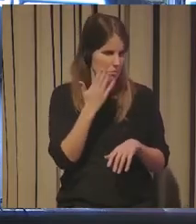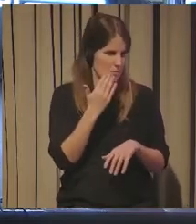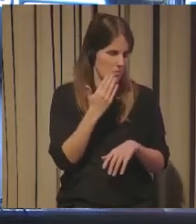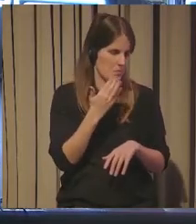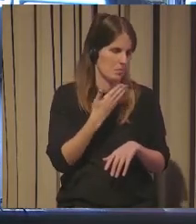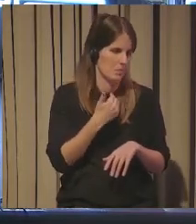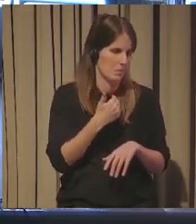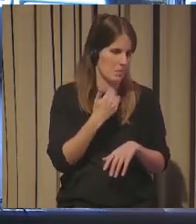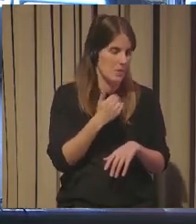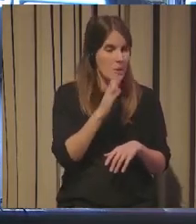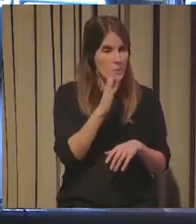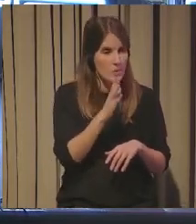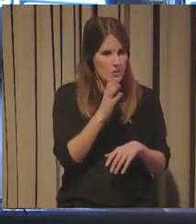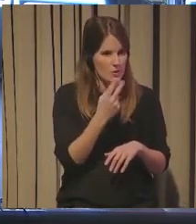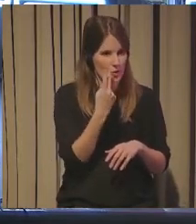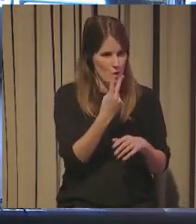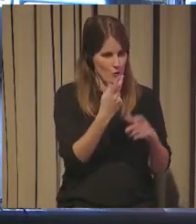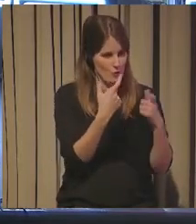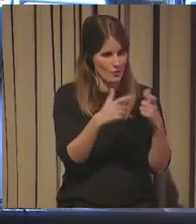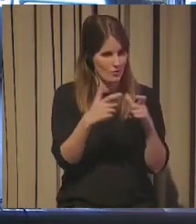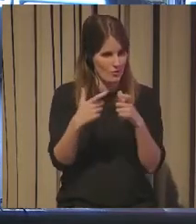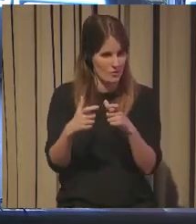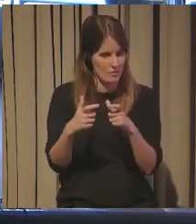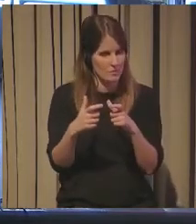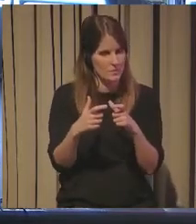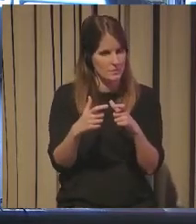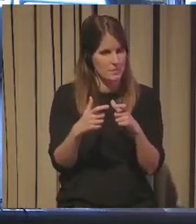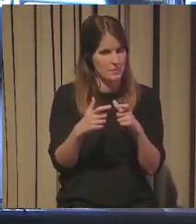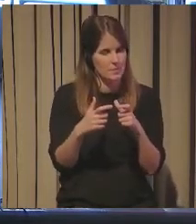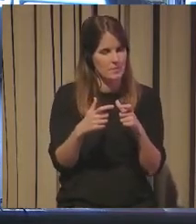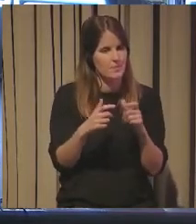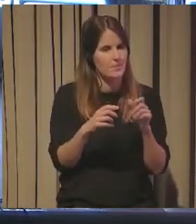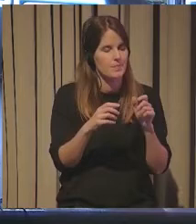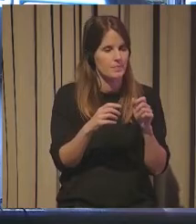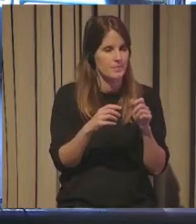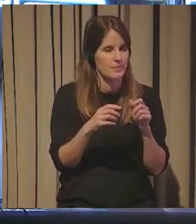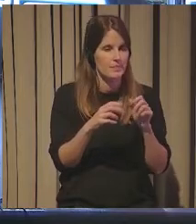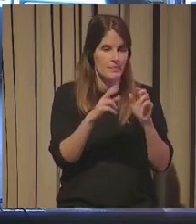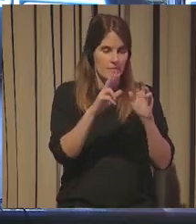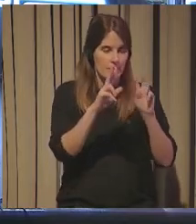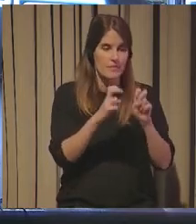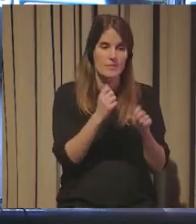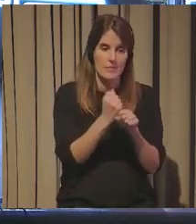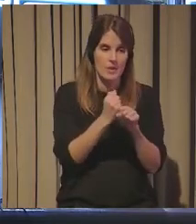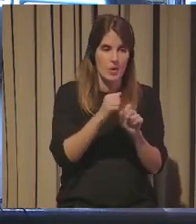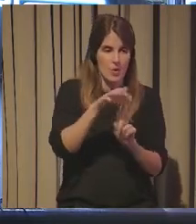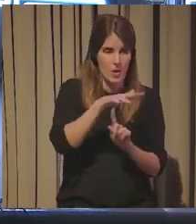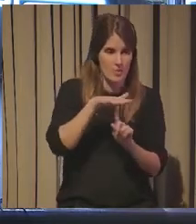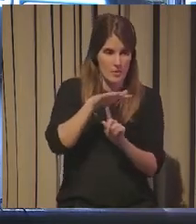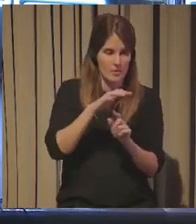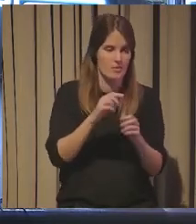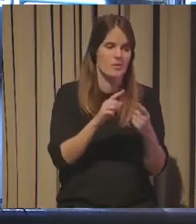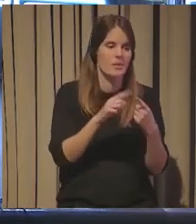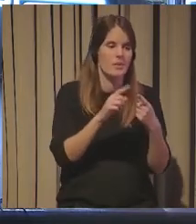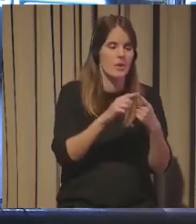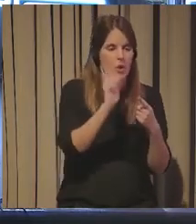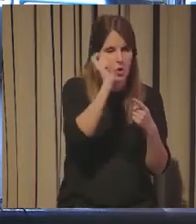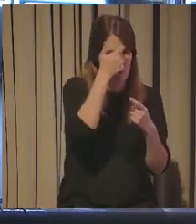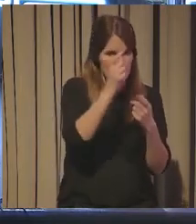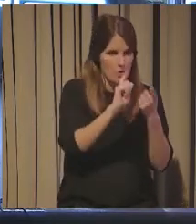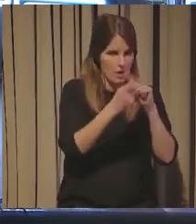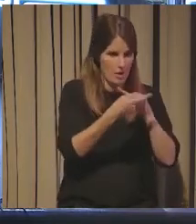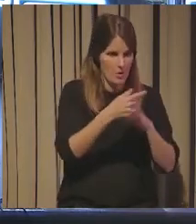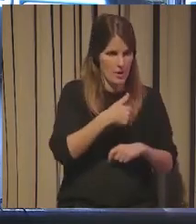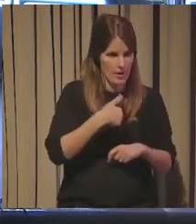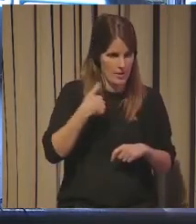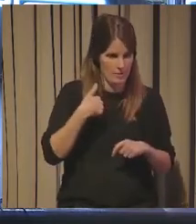dos secciones que hablan de los campos en los que trabajamos, el cambio en general. Y no empezamos